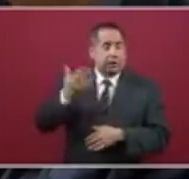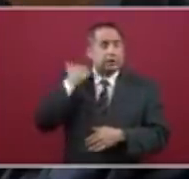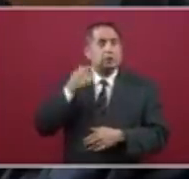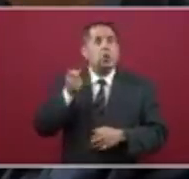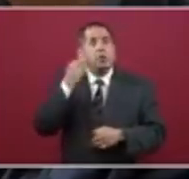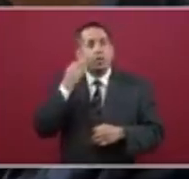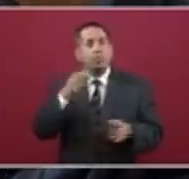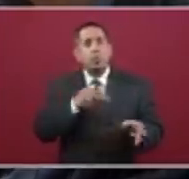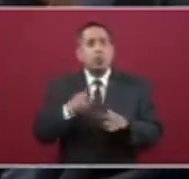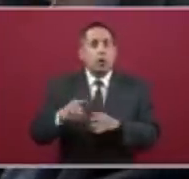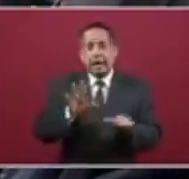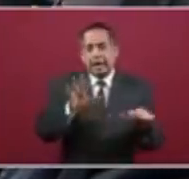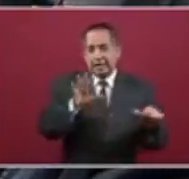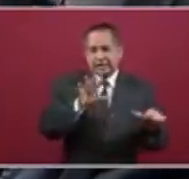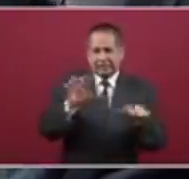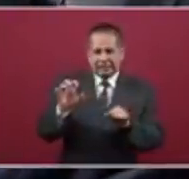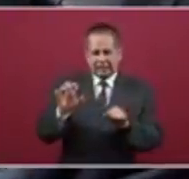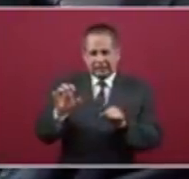de